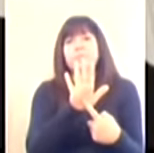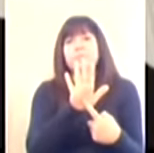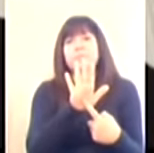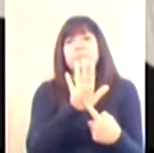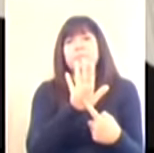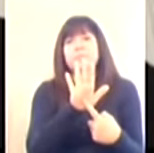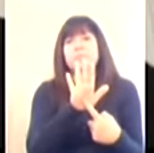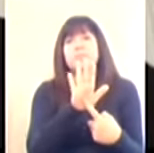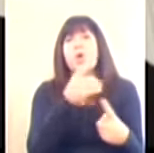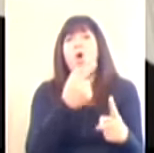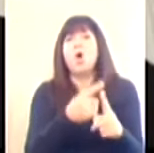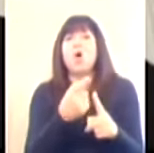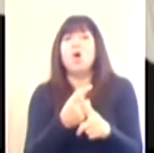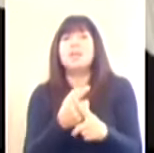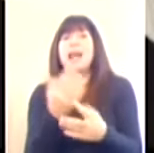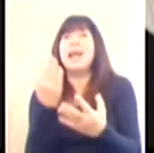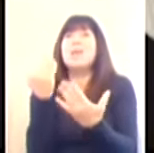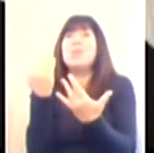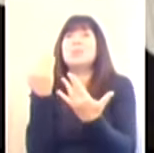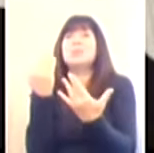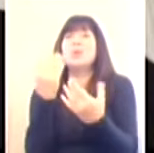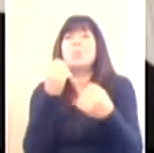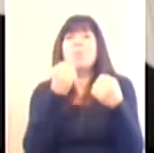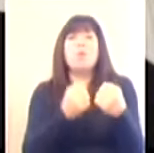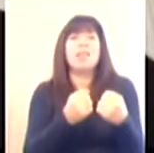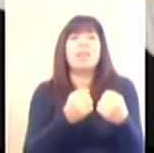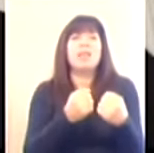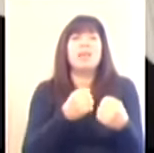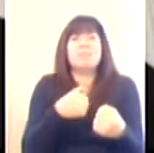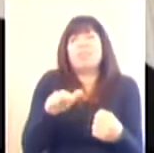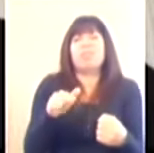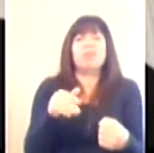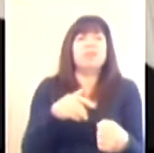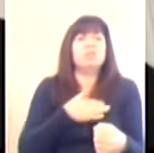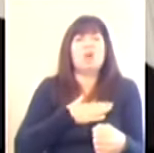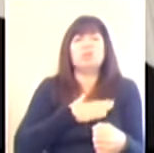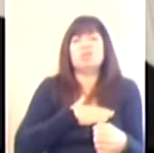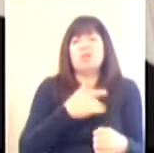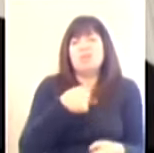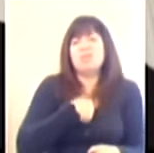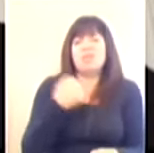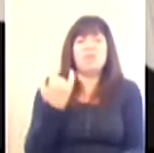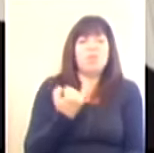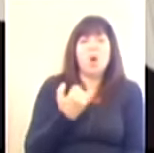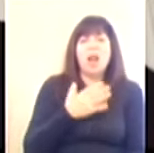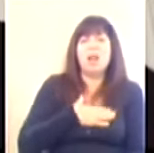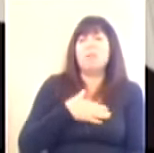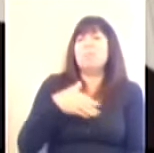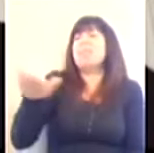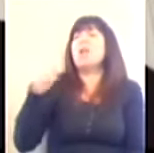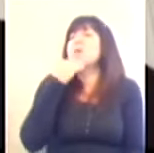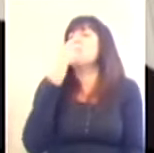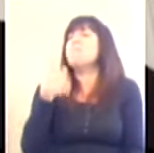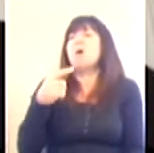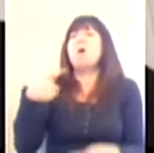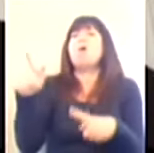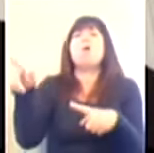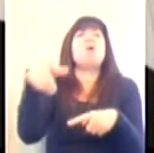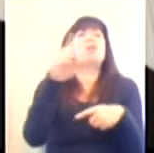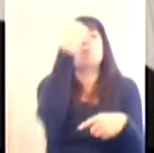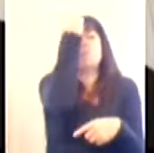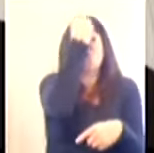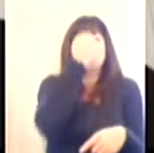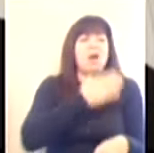esta otra ilusión de que cada uno puede de alguna manera rascarse con sus propias uñas y llevar una vida individualista, preocupado de sus